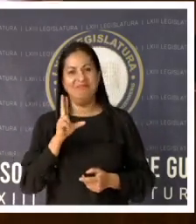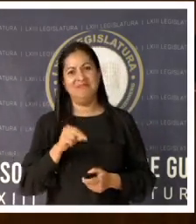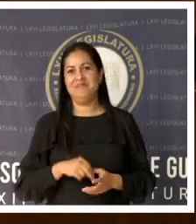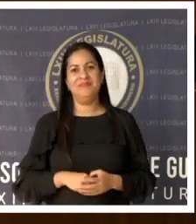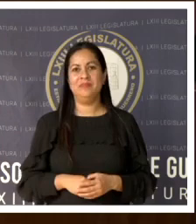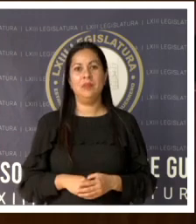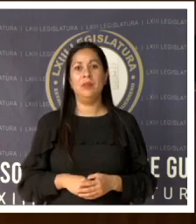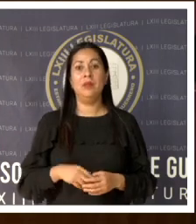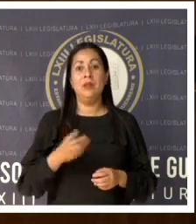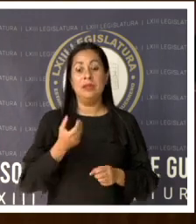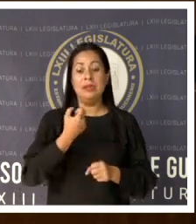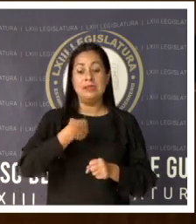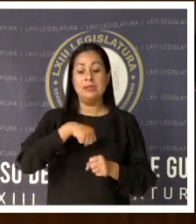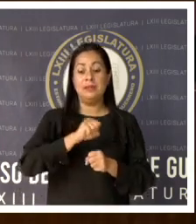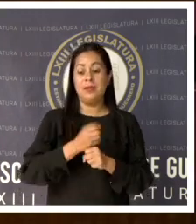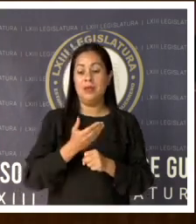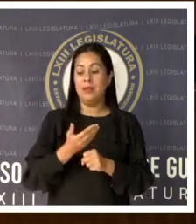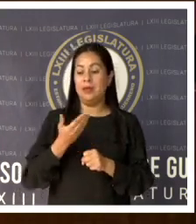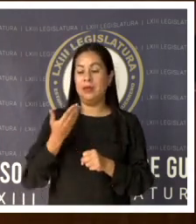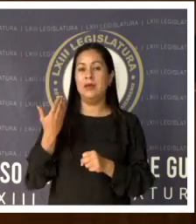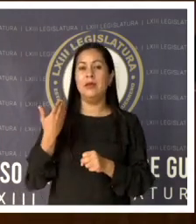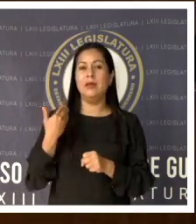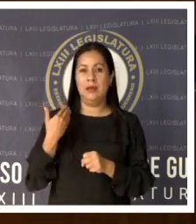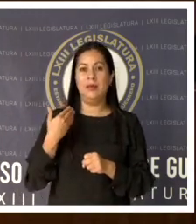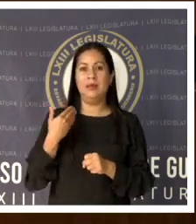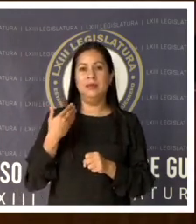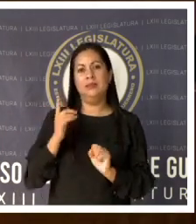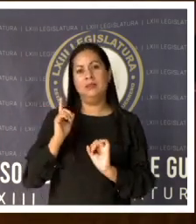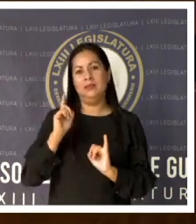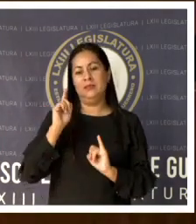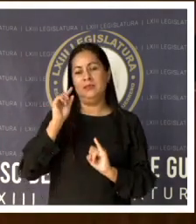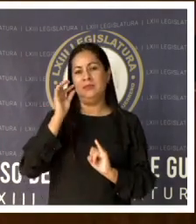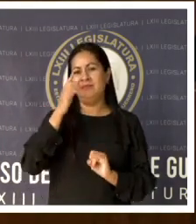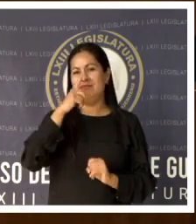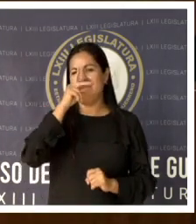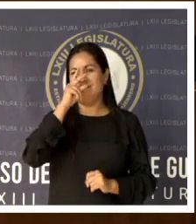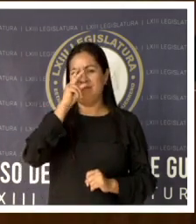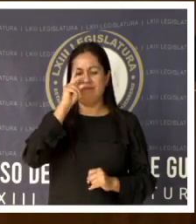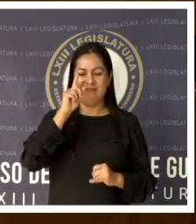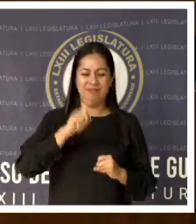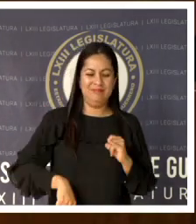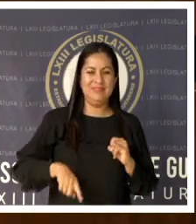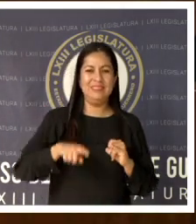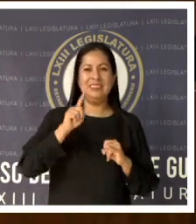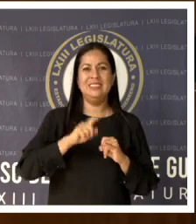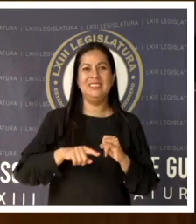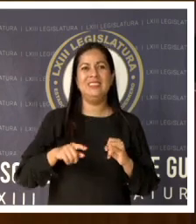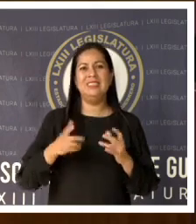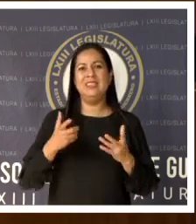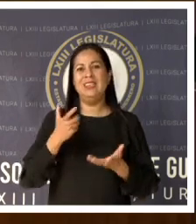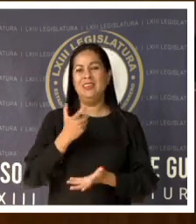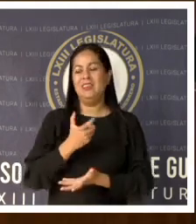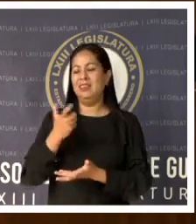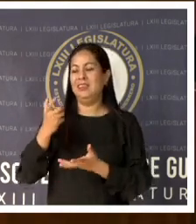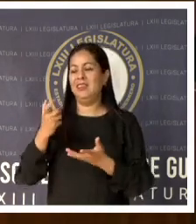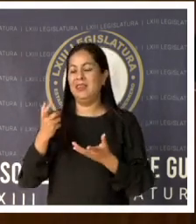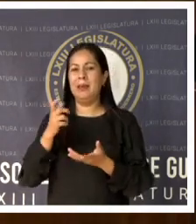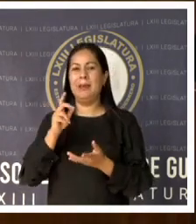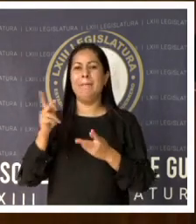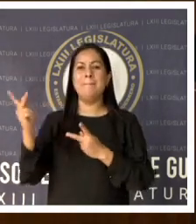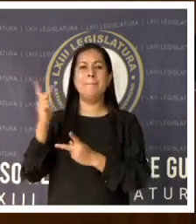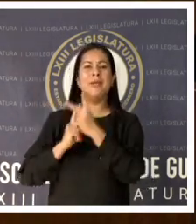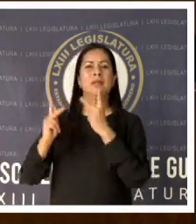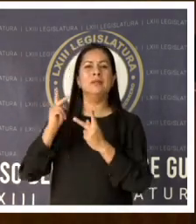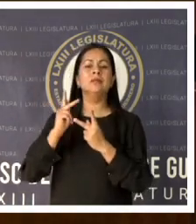hace una semanas se les acaban de Cancelar más de 700 créditos de vivienda para esas familias que